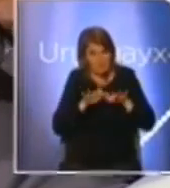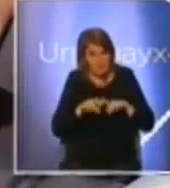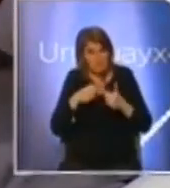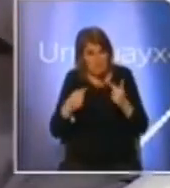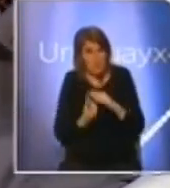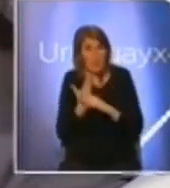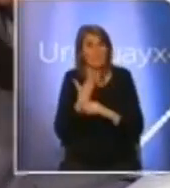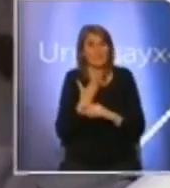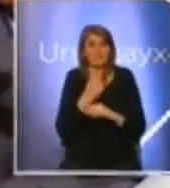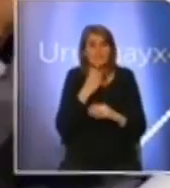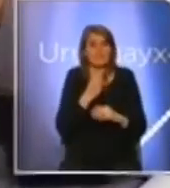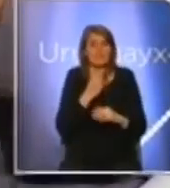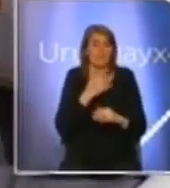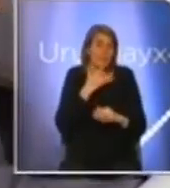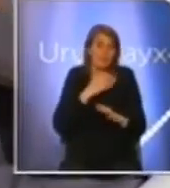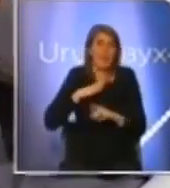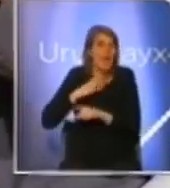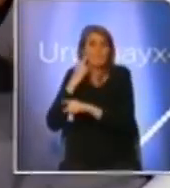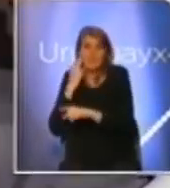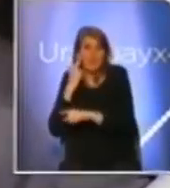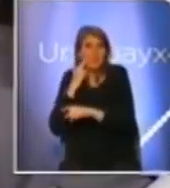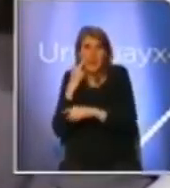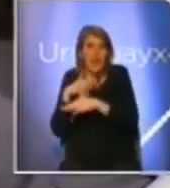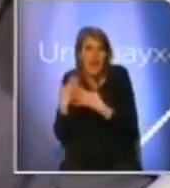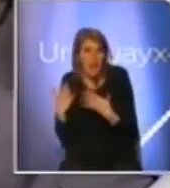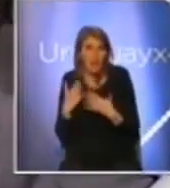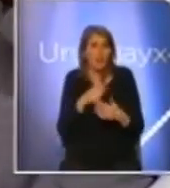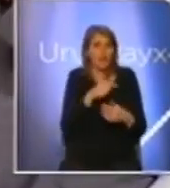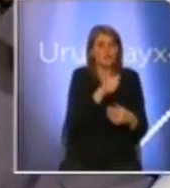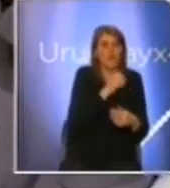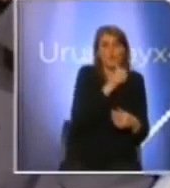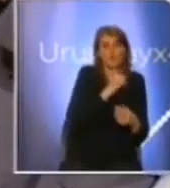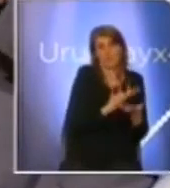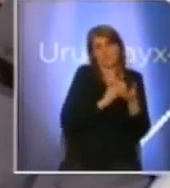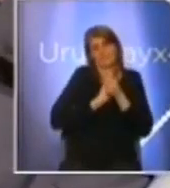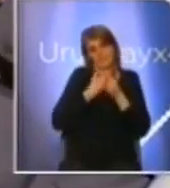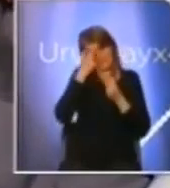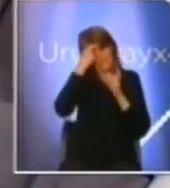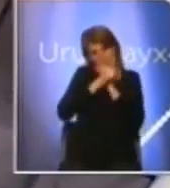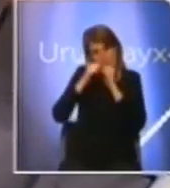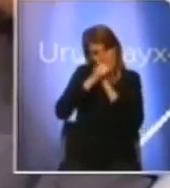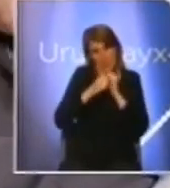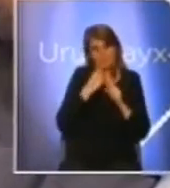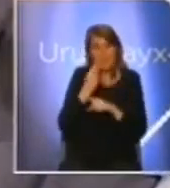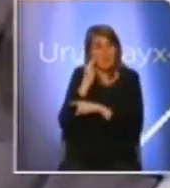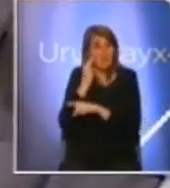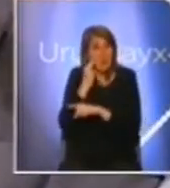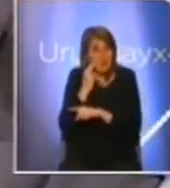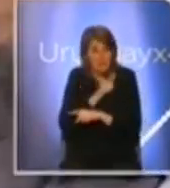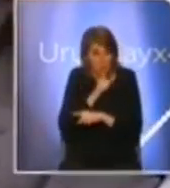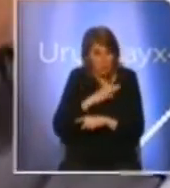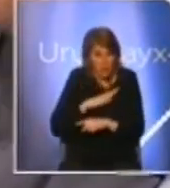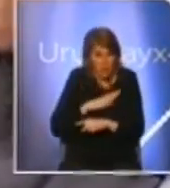innovación viene a resolver un problema. Ahora, como dice un gurú de management que yo sigo, dice, los problemas nunca se